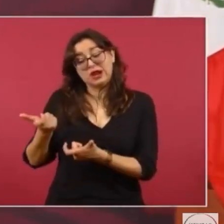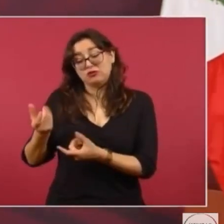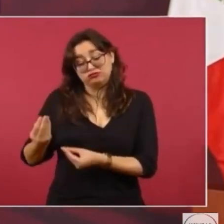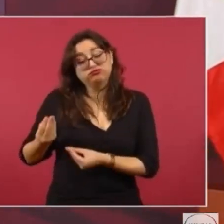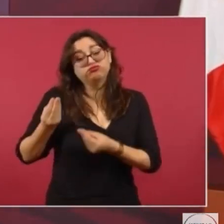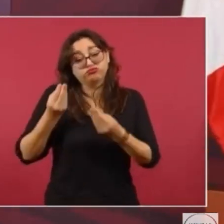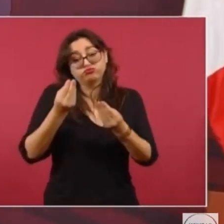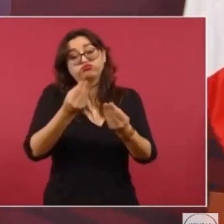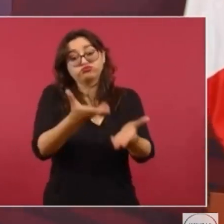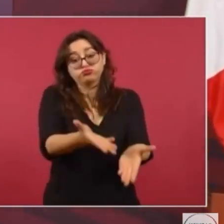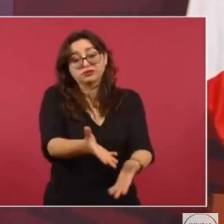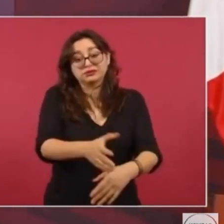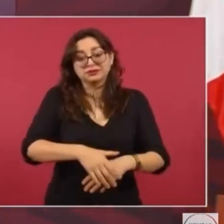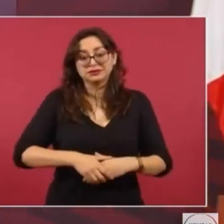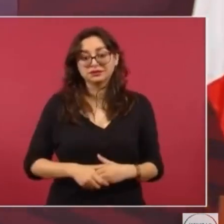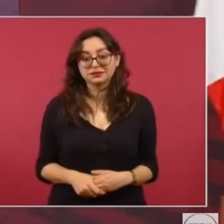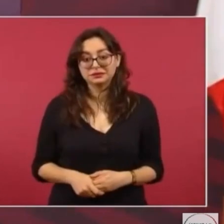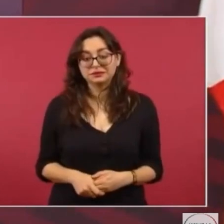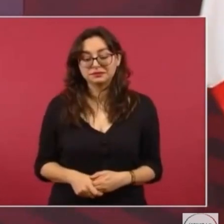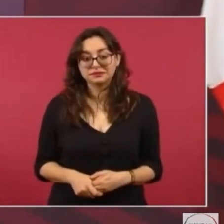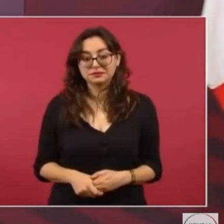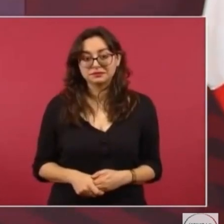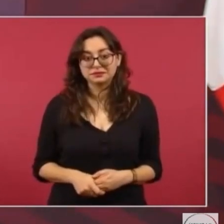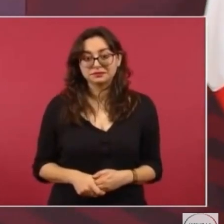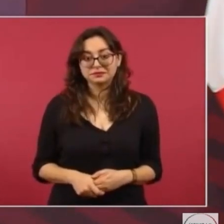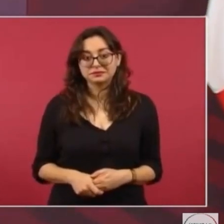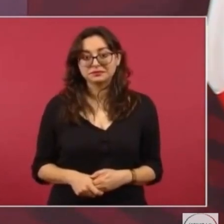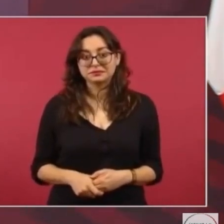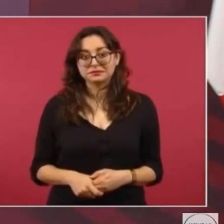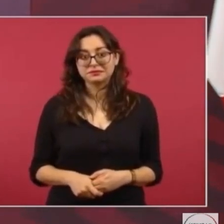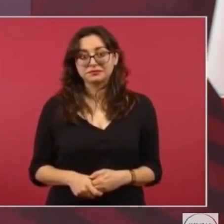no sé si jurisprudencia,